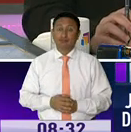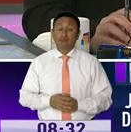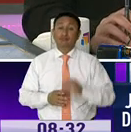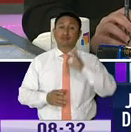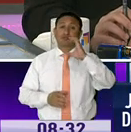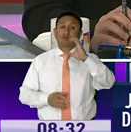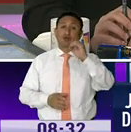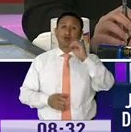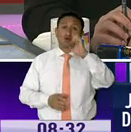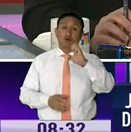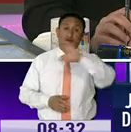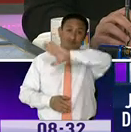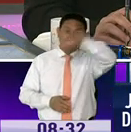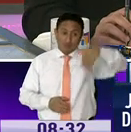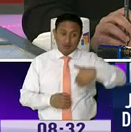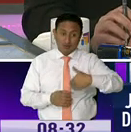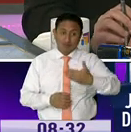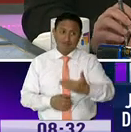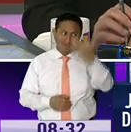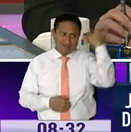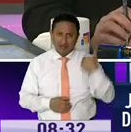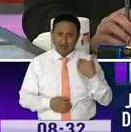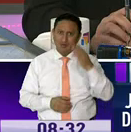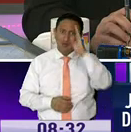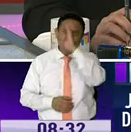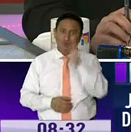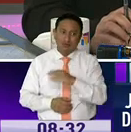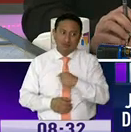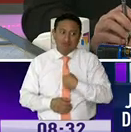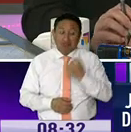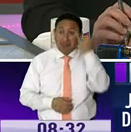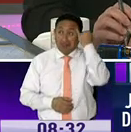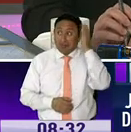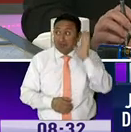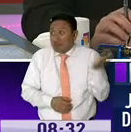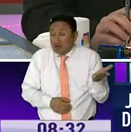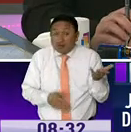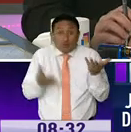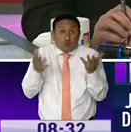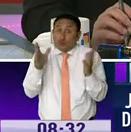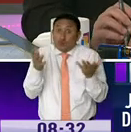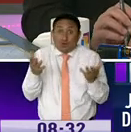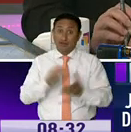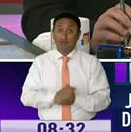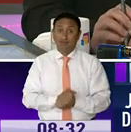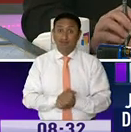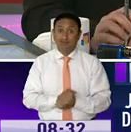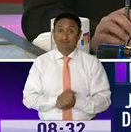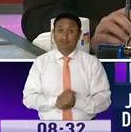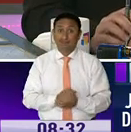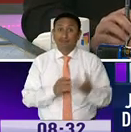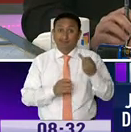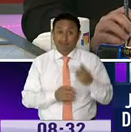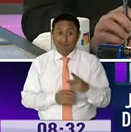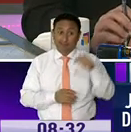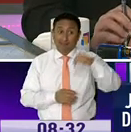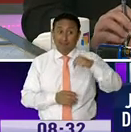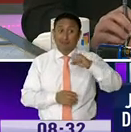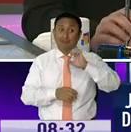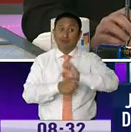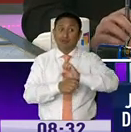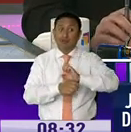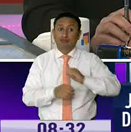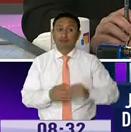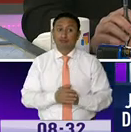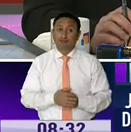emergencia sanitaria que nunca antes lo podíamos dimensionar porque nunca antes lo vivimos. Igualmente, a nivel nacional estamos siendo